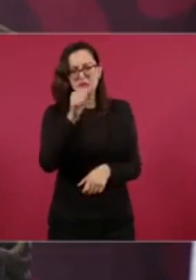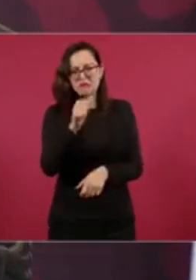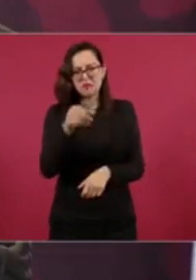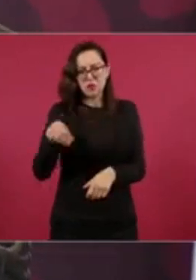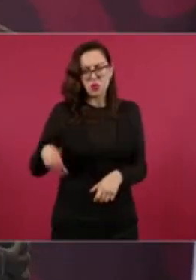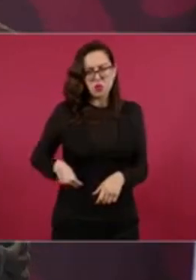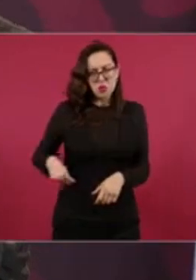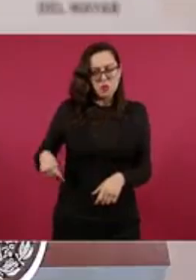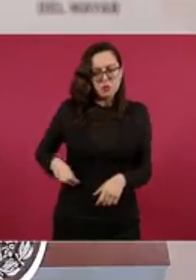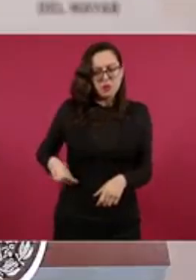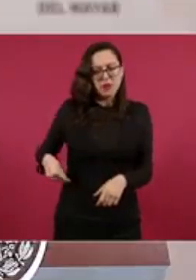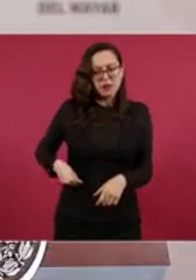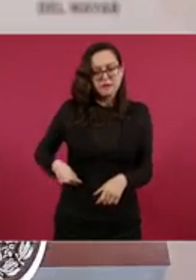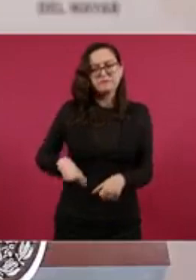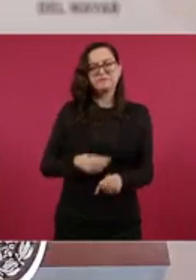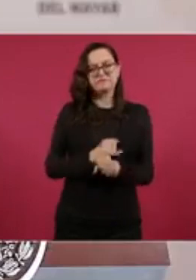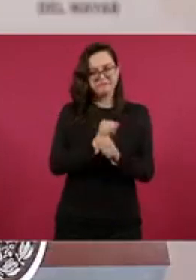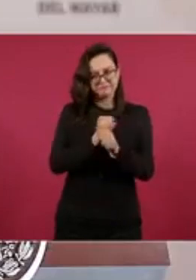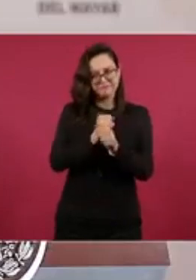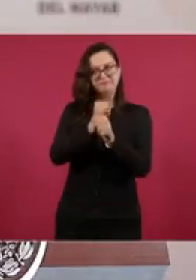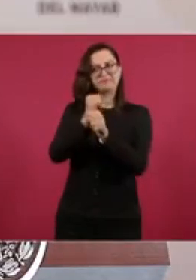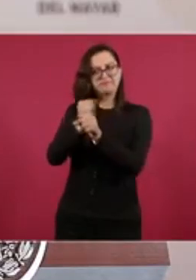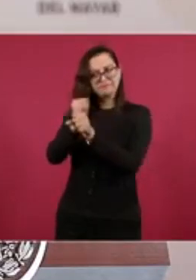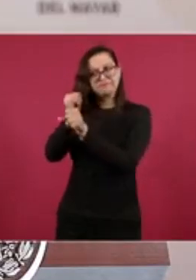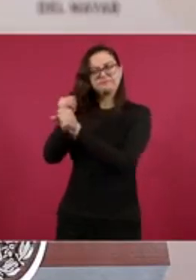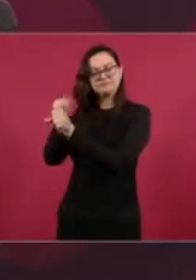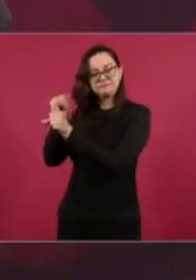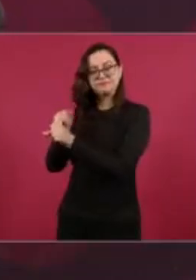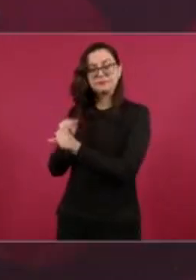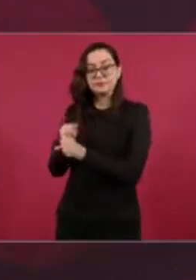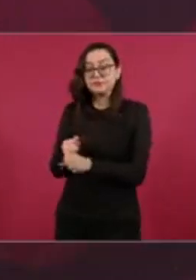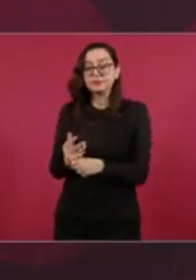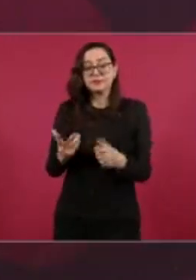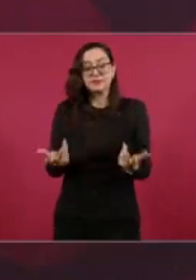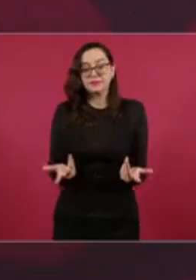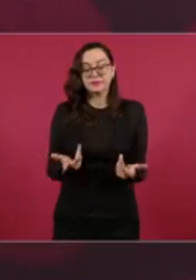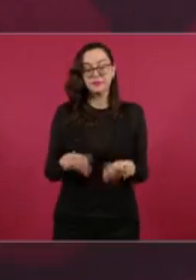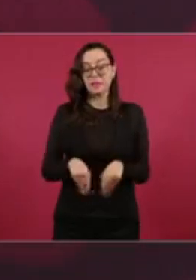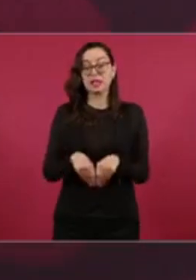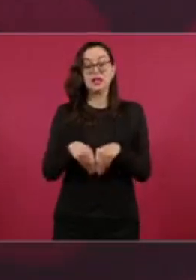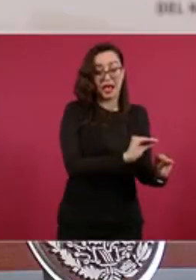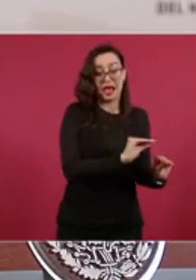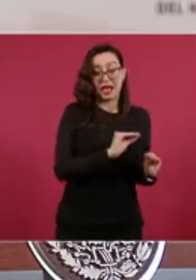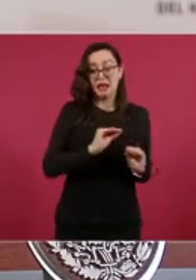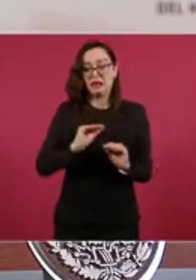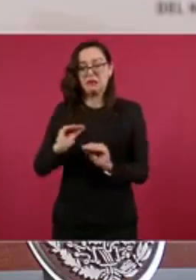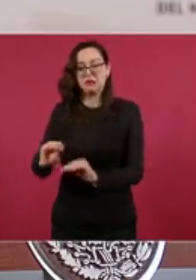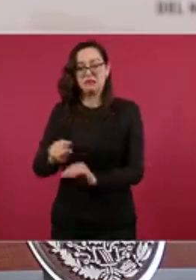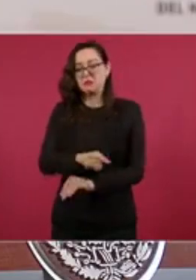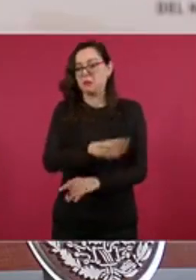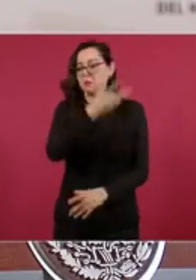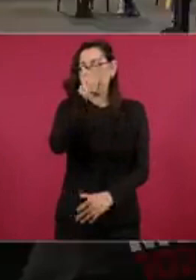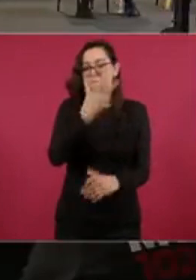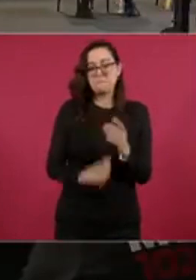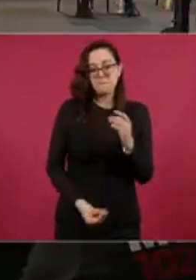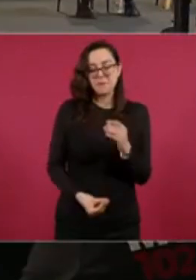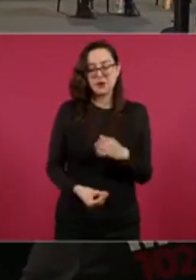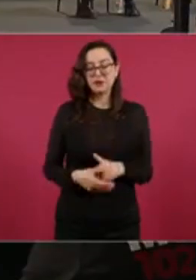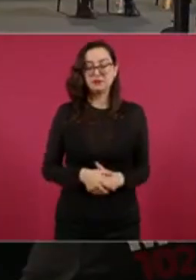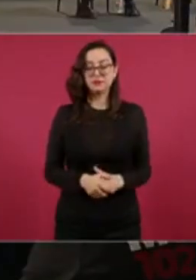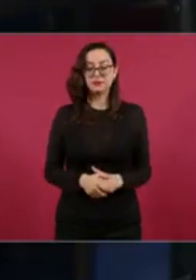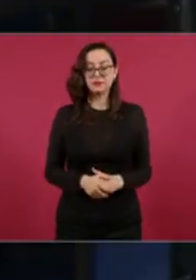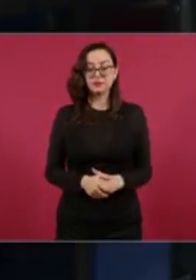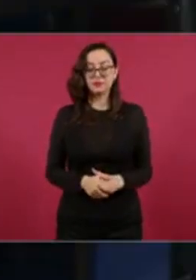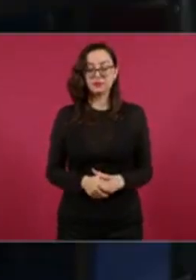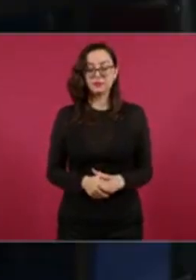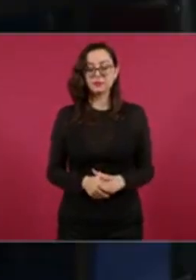parte de esta descomposición estamos enfrentando y de los intereses el mandatario federal hizo un llamado a la